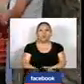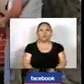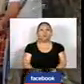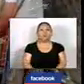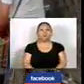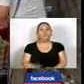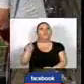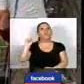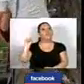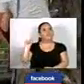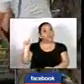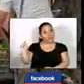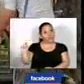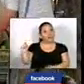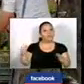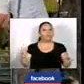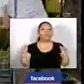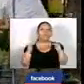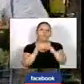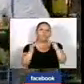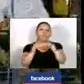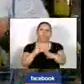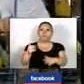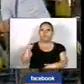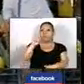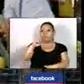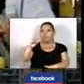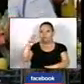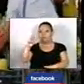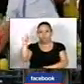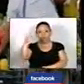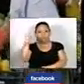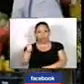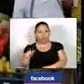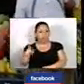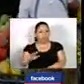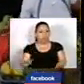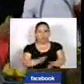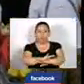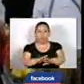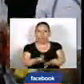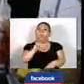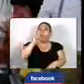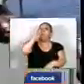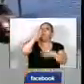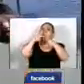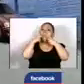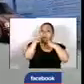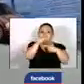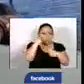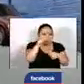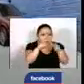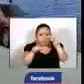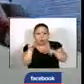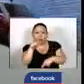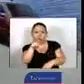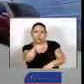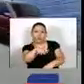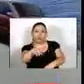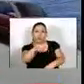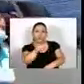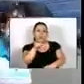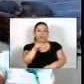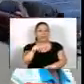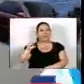Debido a ello, también agregó que desde agosto del año pasado, el ministerio no ha realizado tamizajes para detectar más casos por el virus